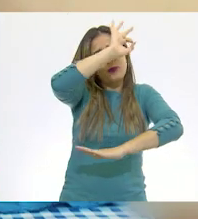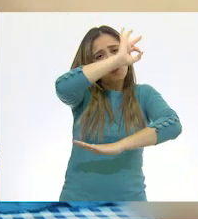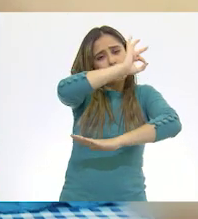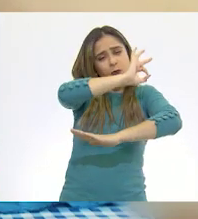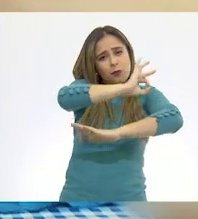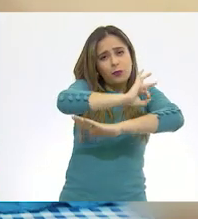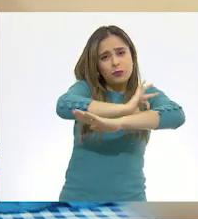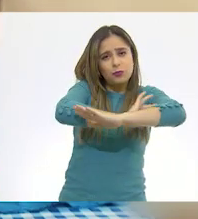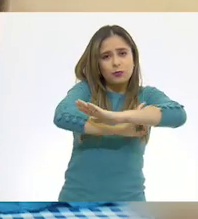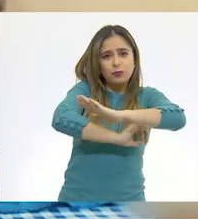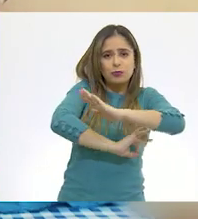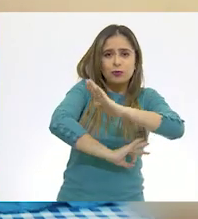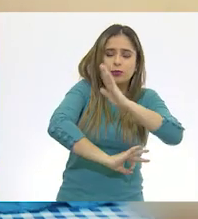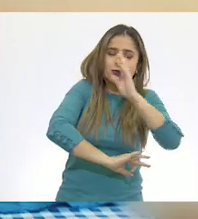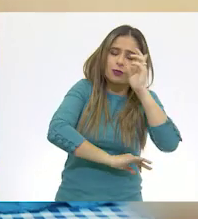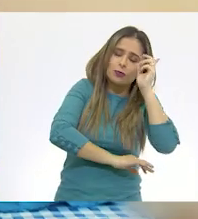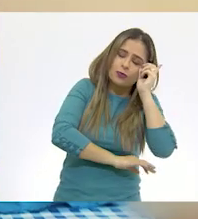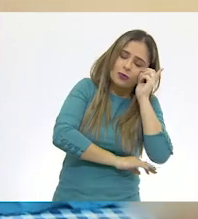se durmió.